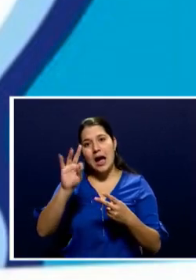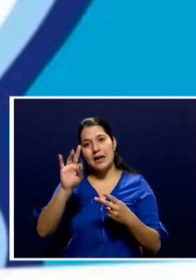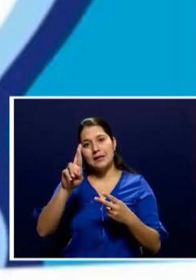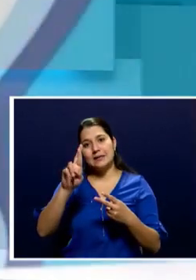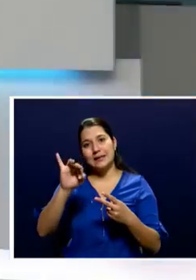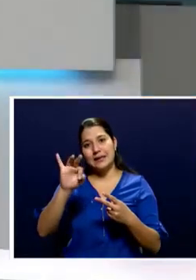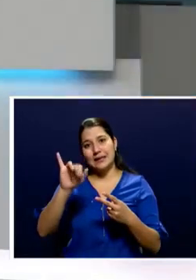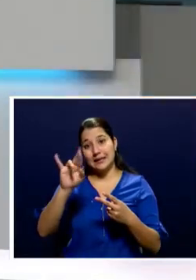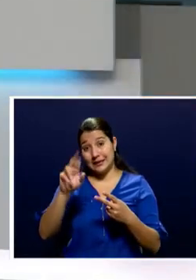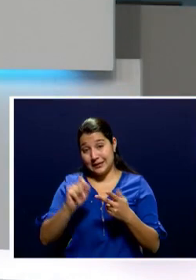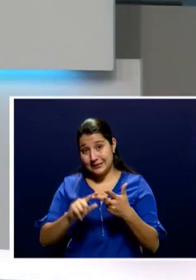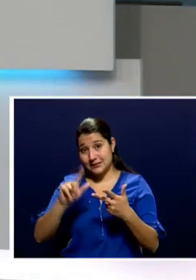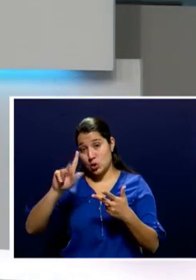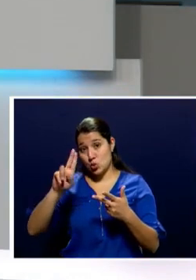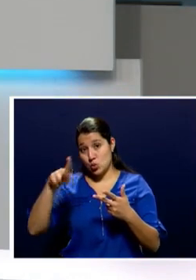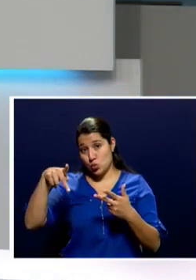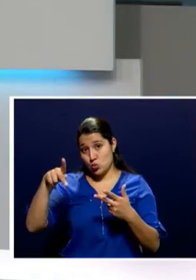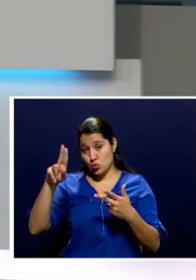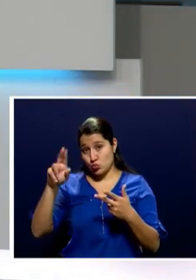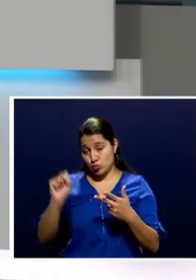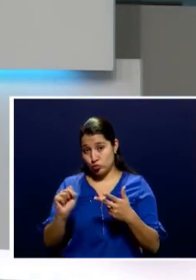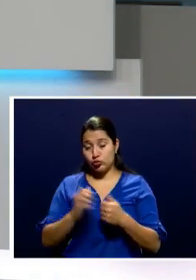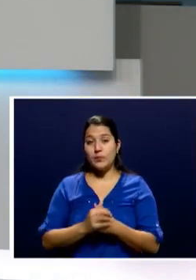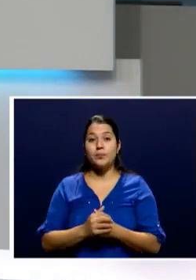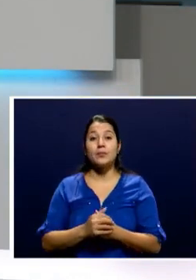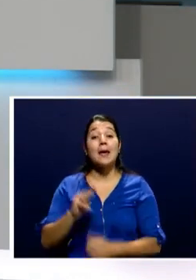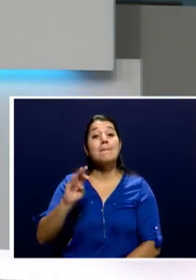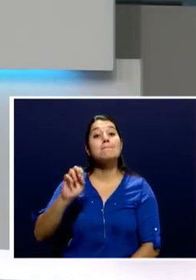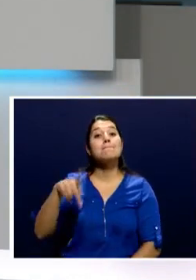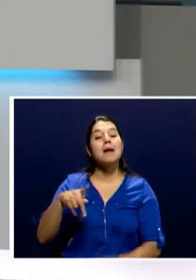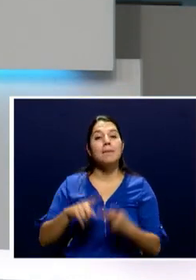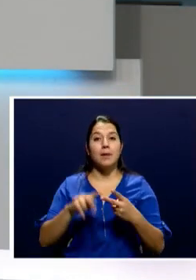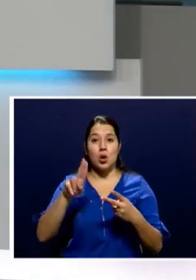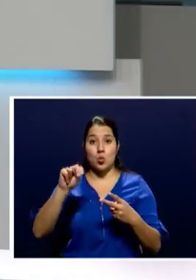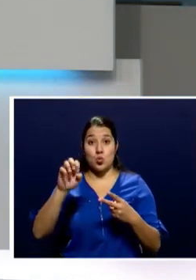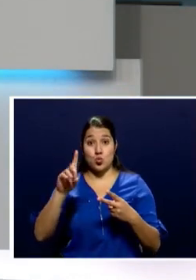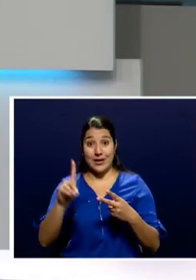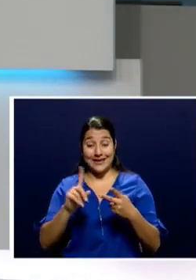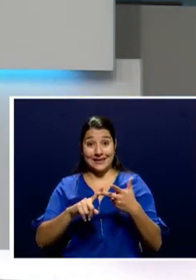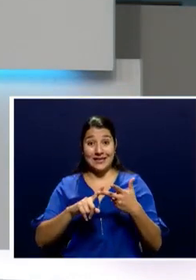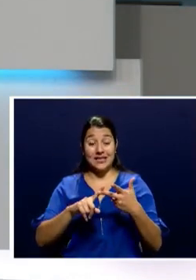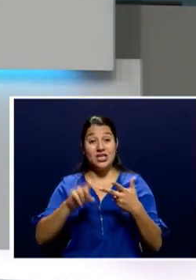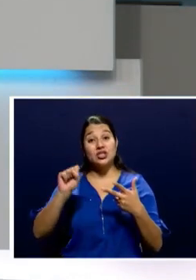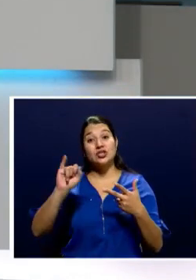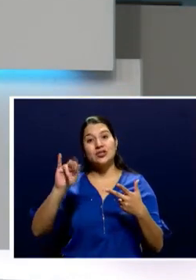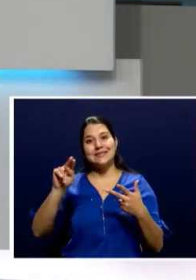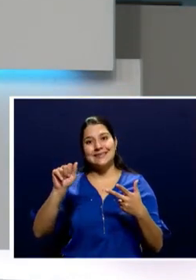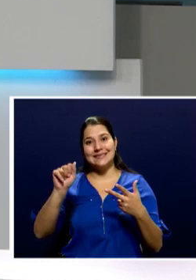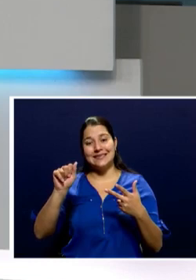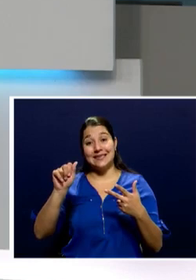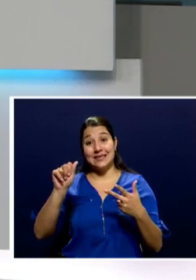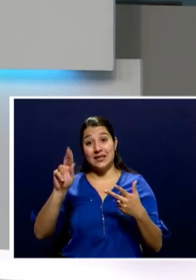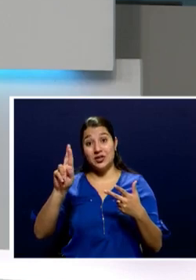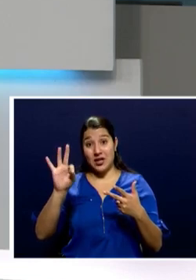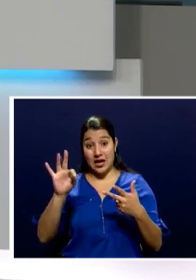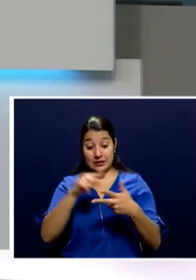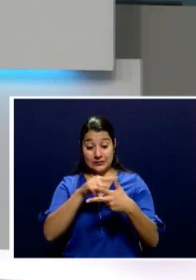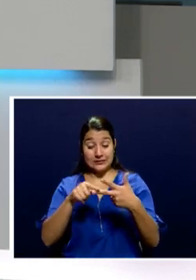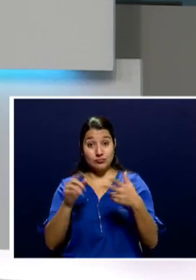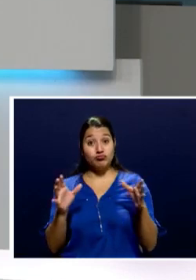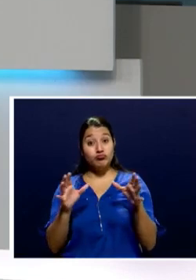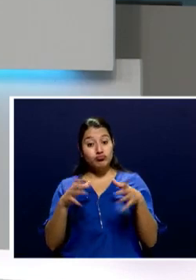lupus. El MEP, la UNED y el SINART se unen en medio de la emergencia del